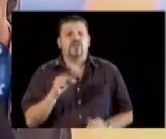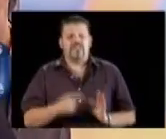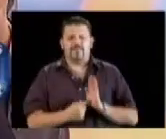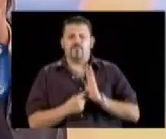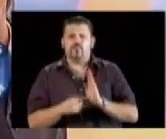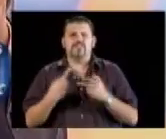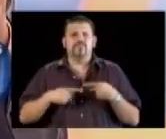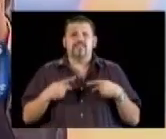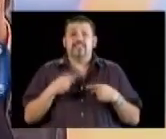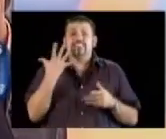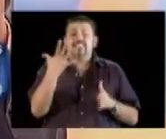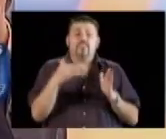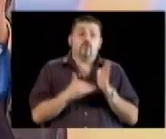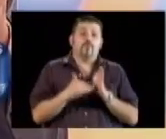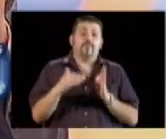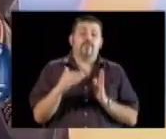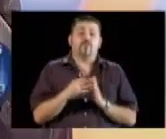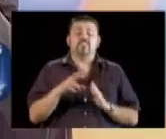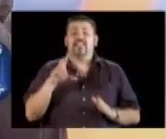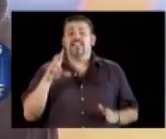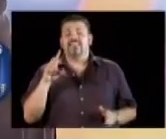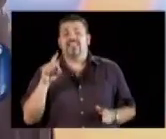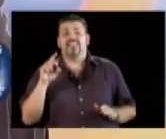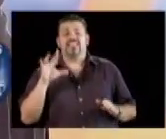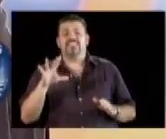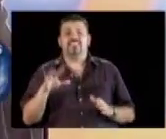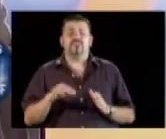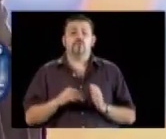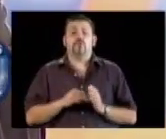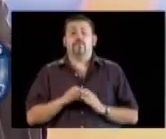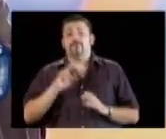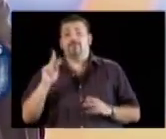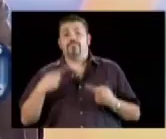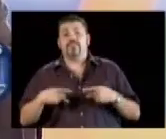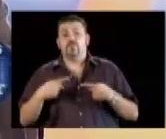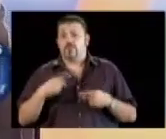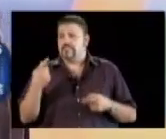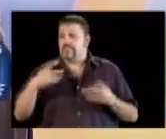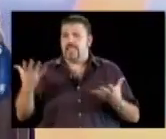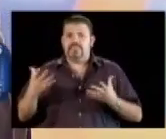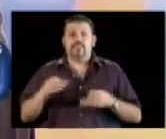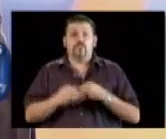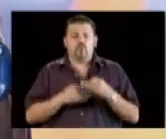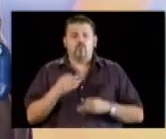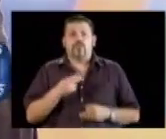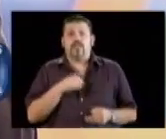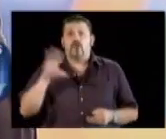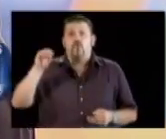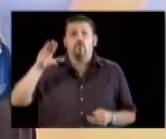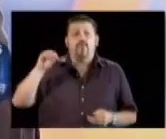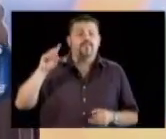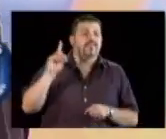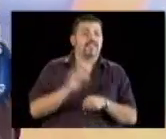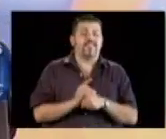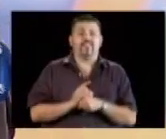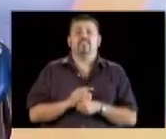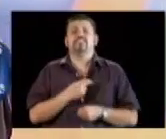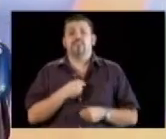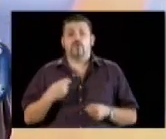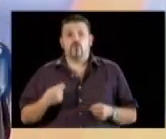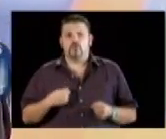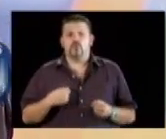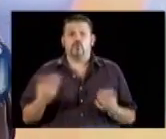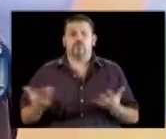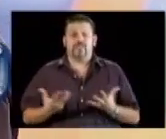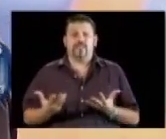a 5,035,000 distribuidores que estamos equivocados. Que durante 90 días les apostemos a que nos